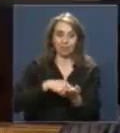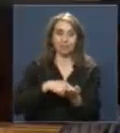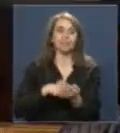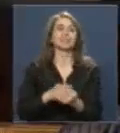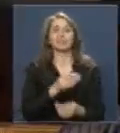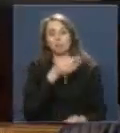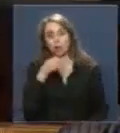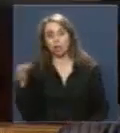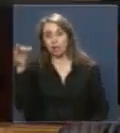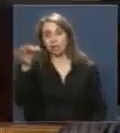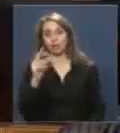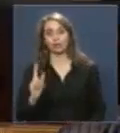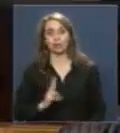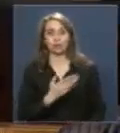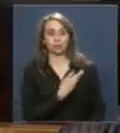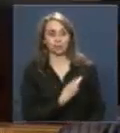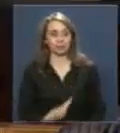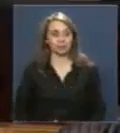intermedio, señor presidente.